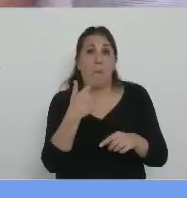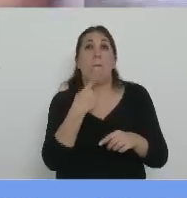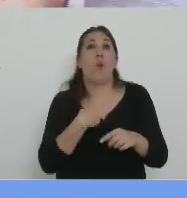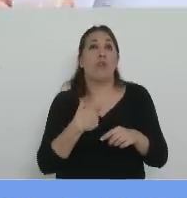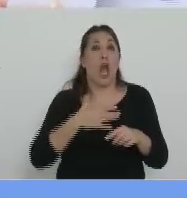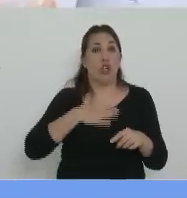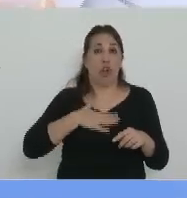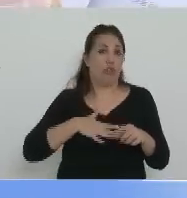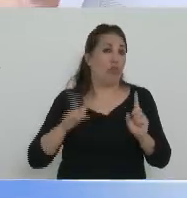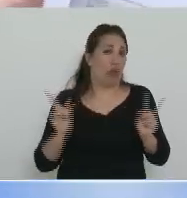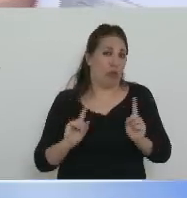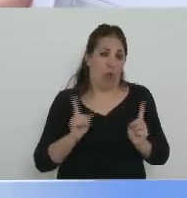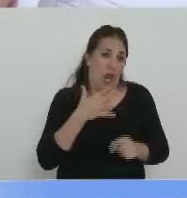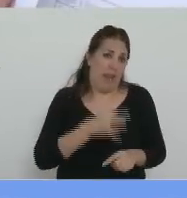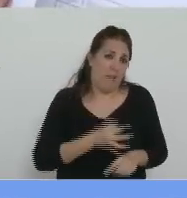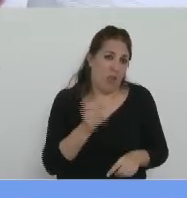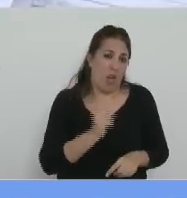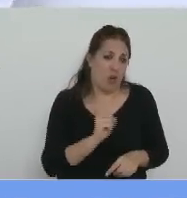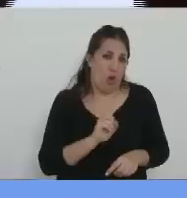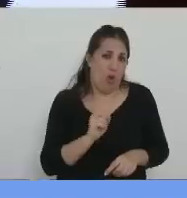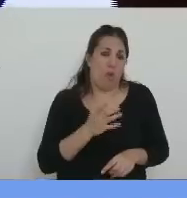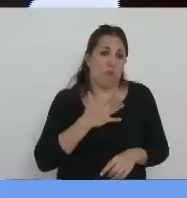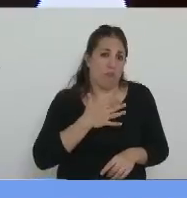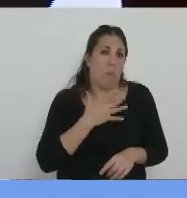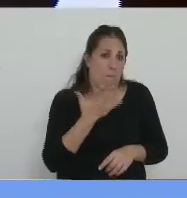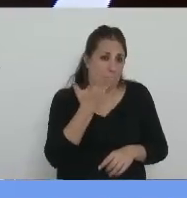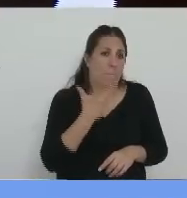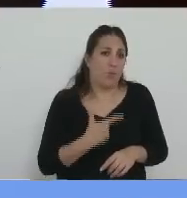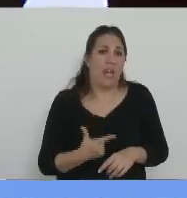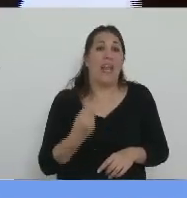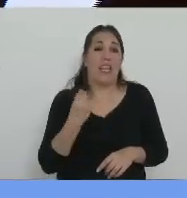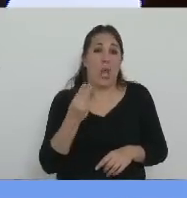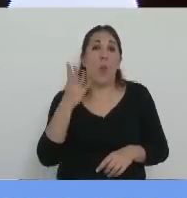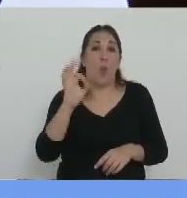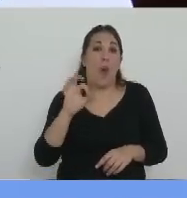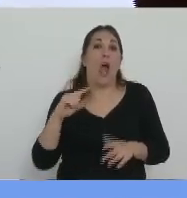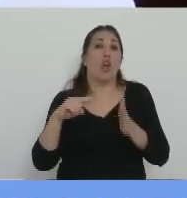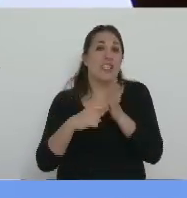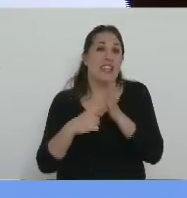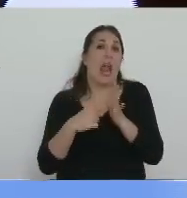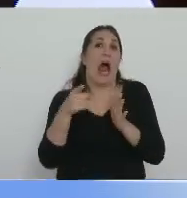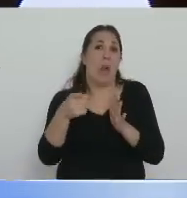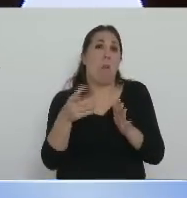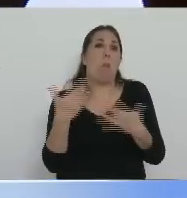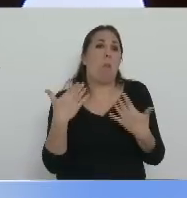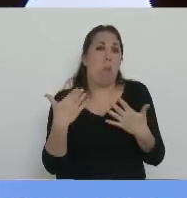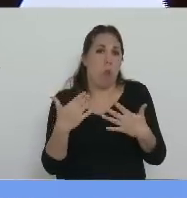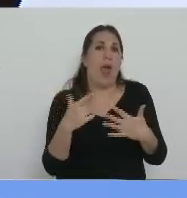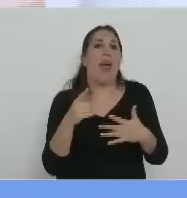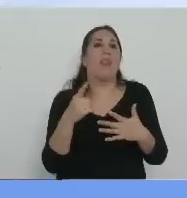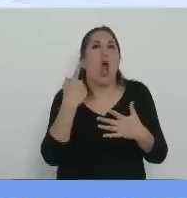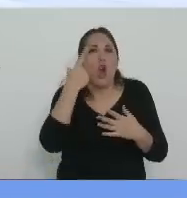no la verdad que no me hubiera gustado a mí sin duda que el banco central le hubiera podido tomado algunas medidas